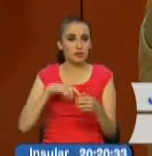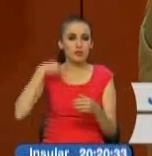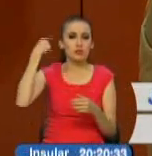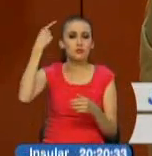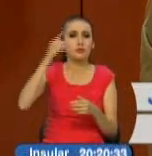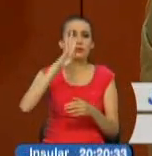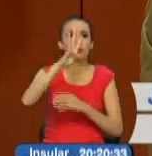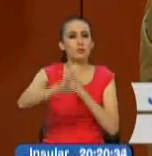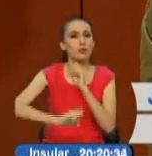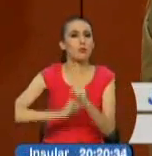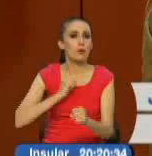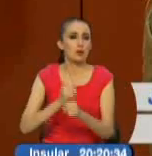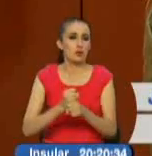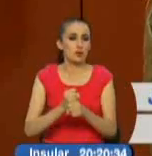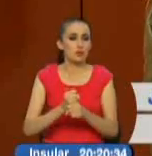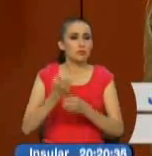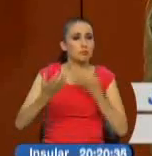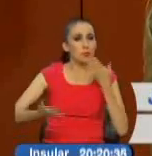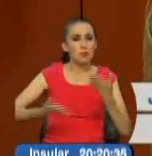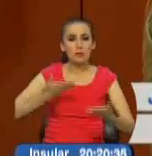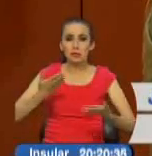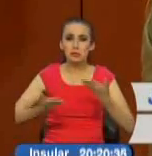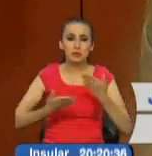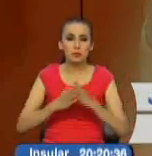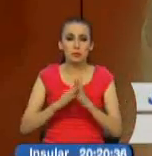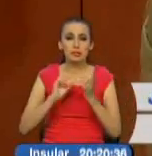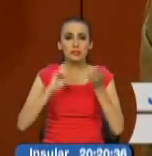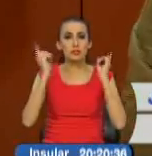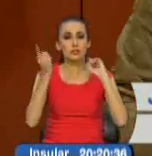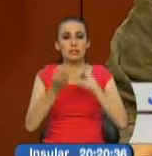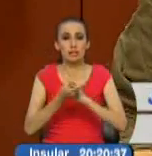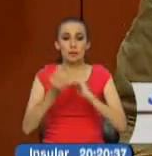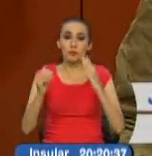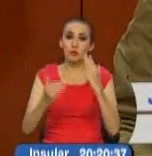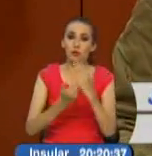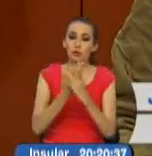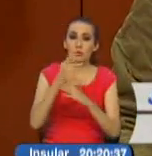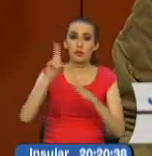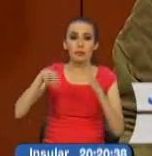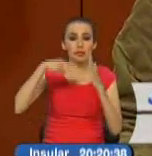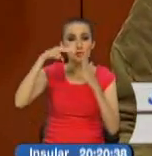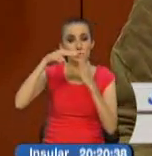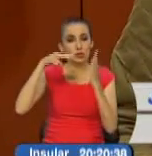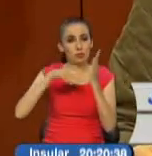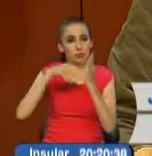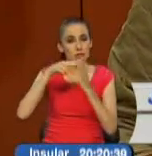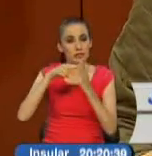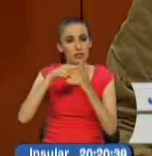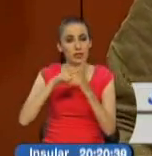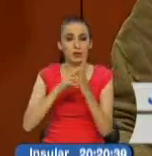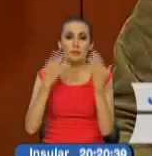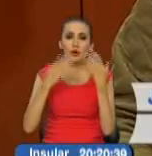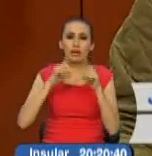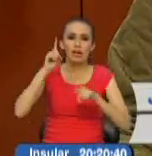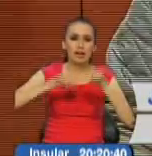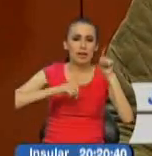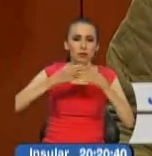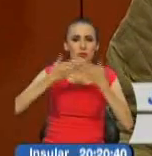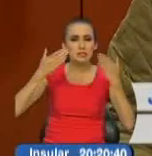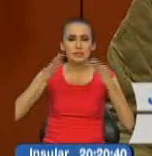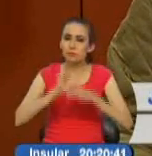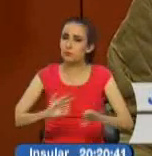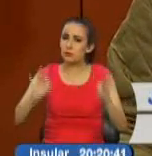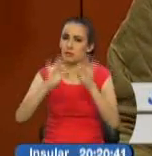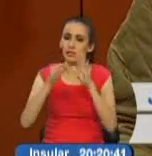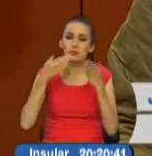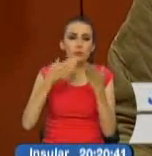próximos 4 años, alrededor también de reformas y de nueva normativa legal en aspectos tan fundamentales como,